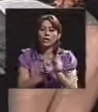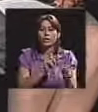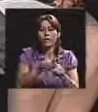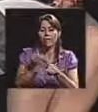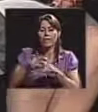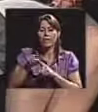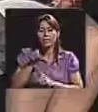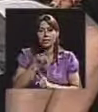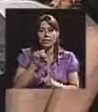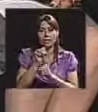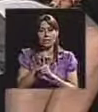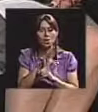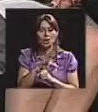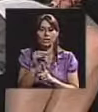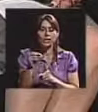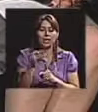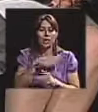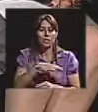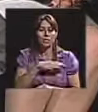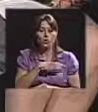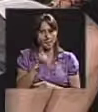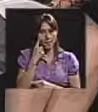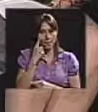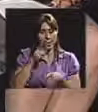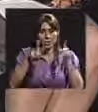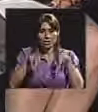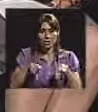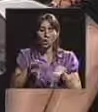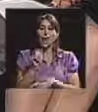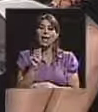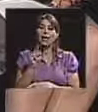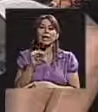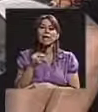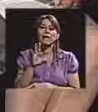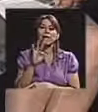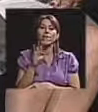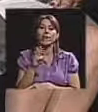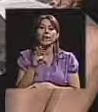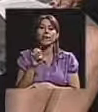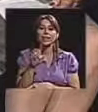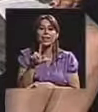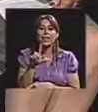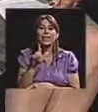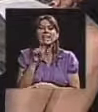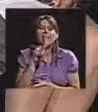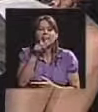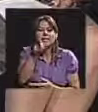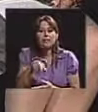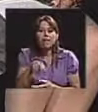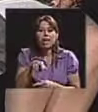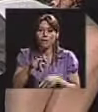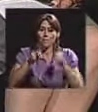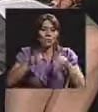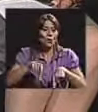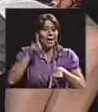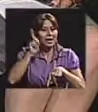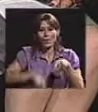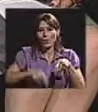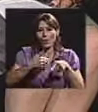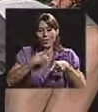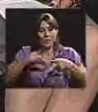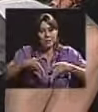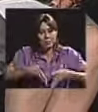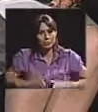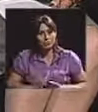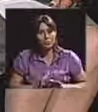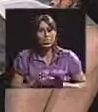condiciones. Fíjese que una persona infértil es una persona que tiene dificultades o no tiene la capacidad de reproducirse en su